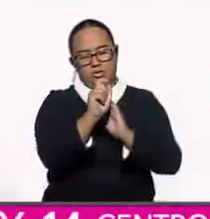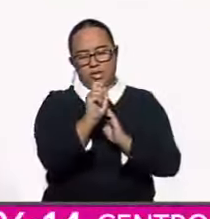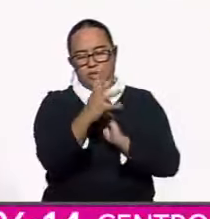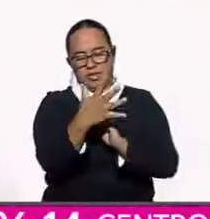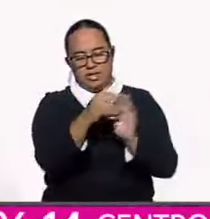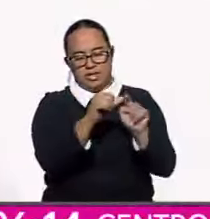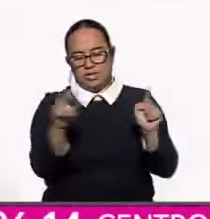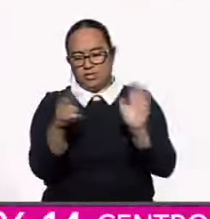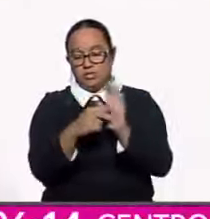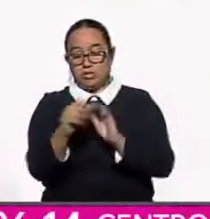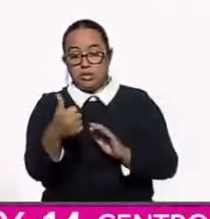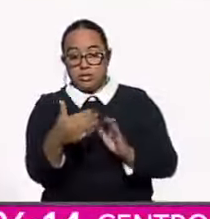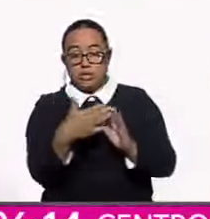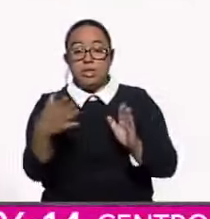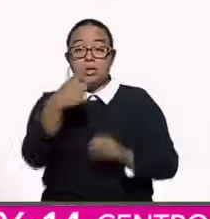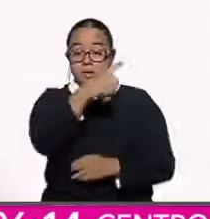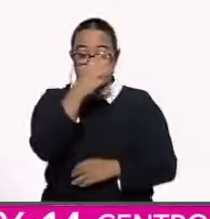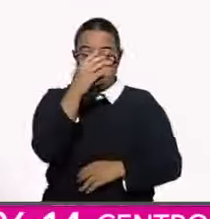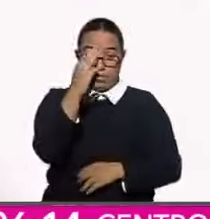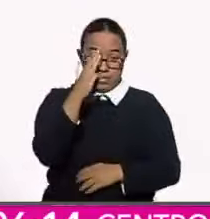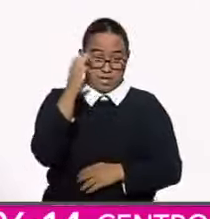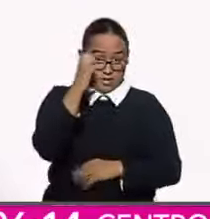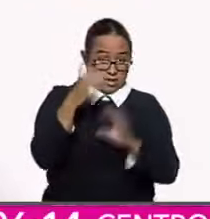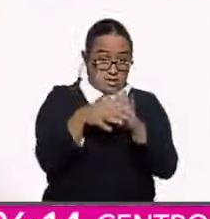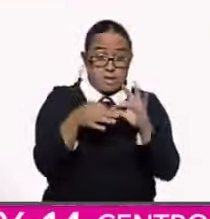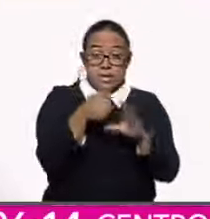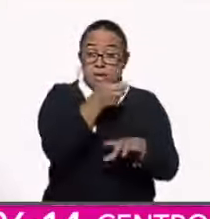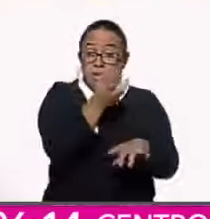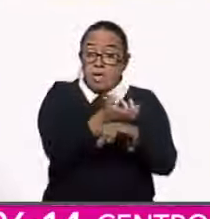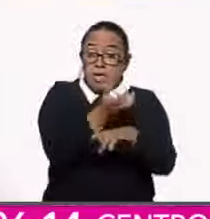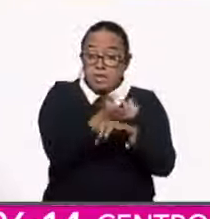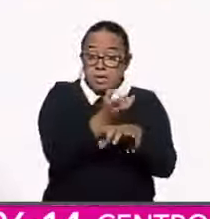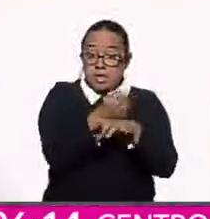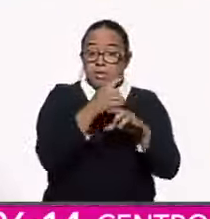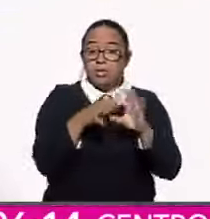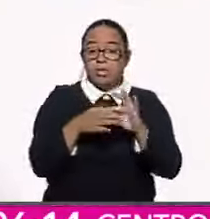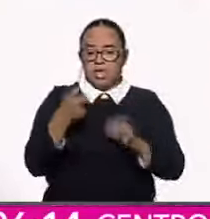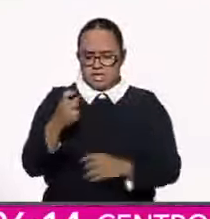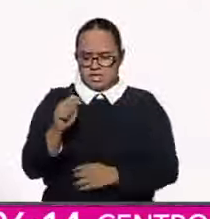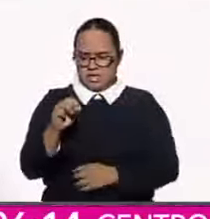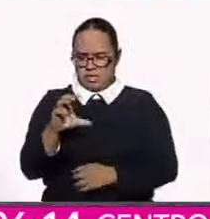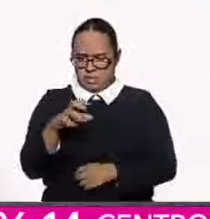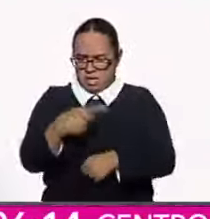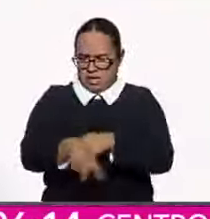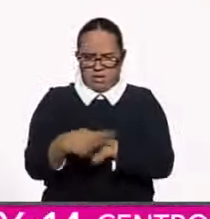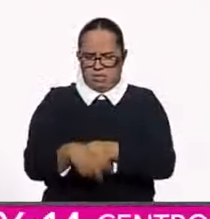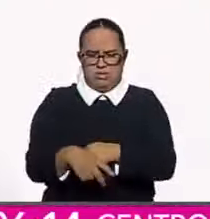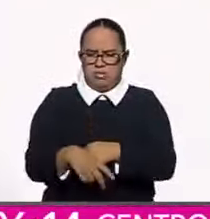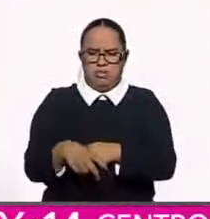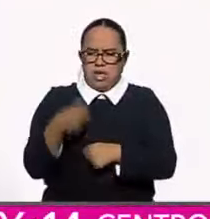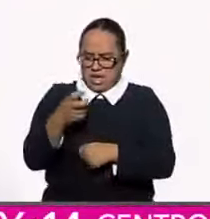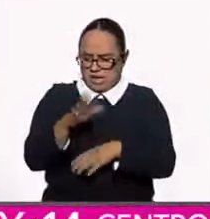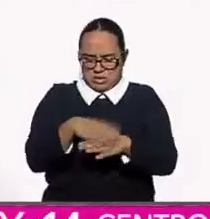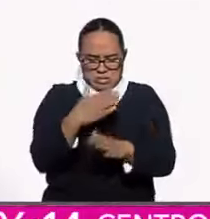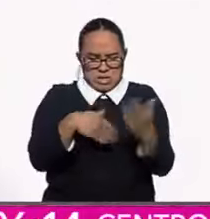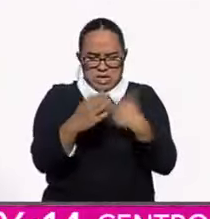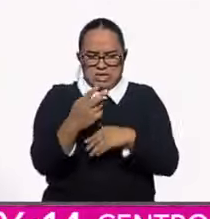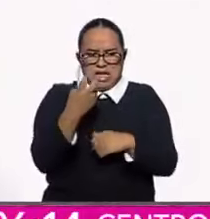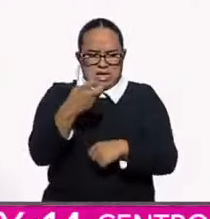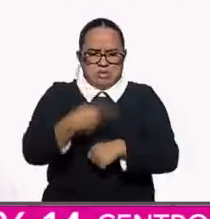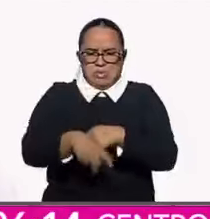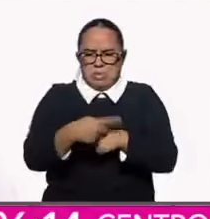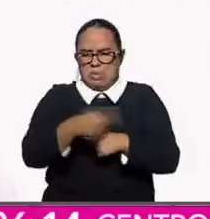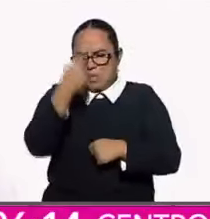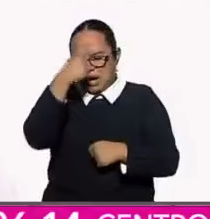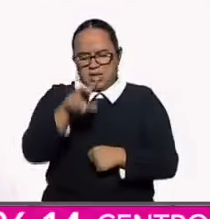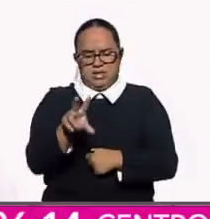Ebrard adelantó que Estados Unidos no pondrá en riesgo el tratado comercial más exitoso del mundo. Se